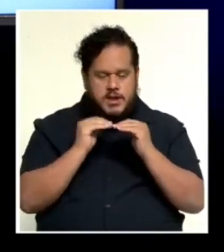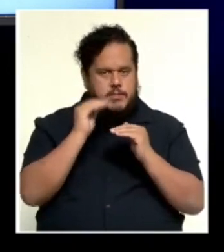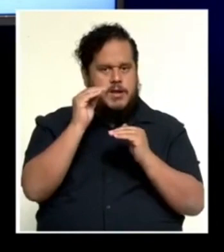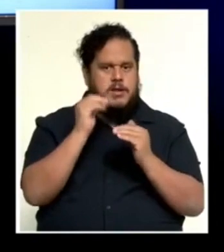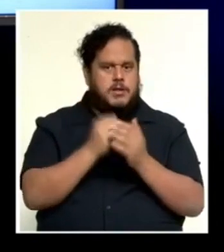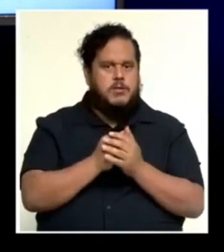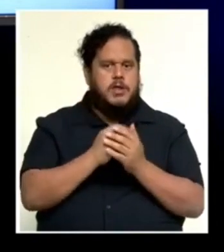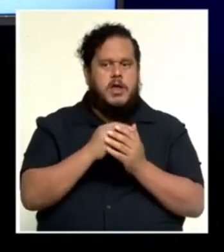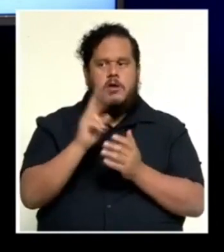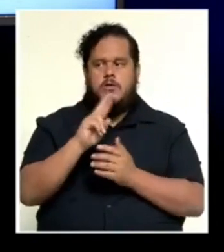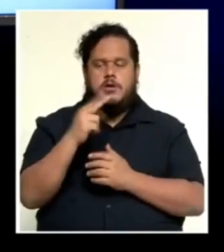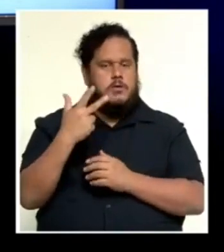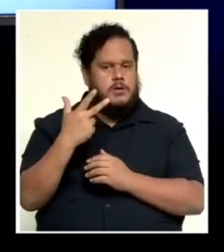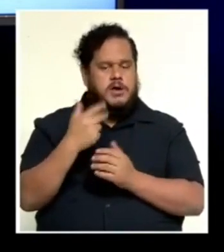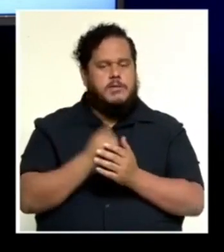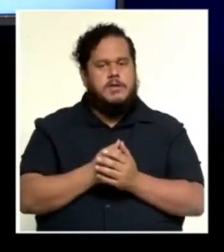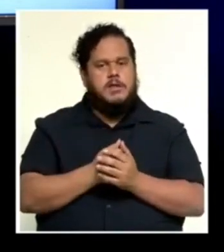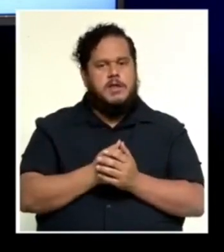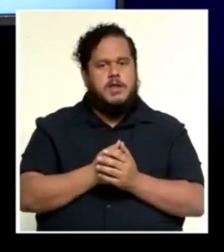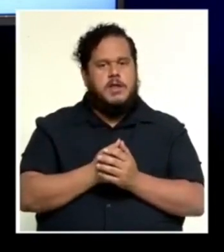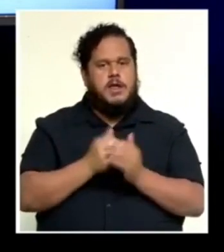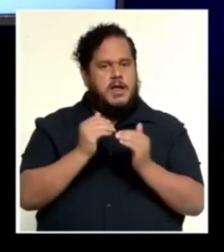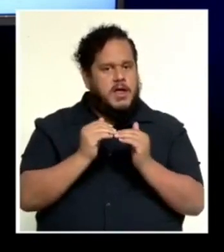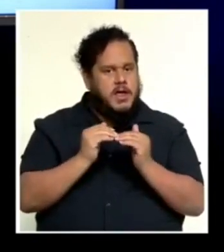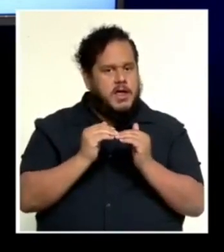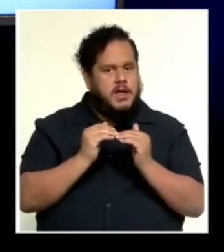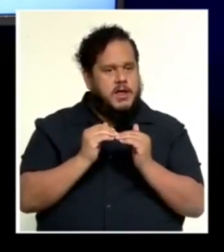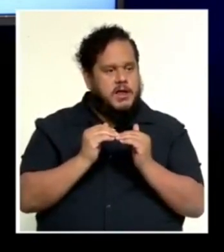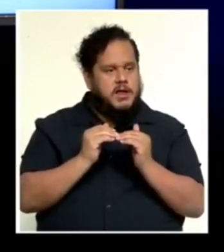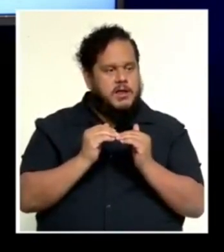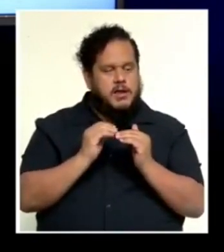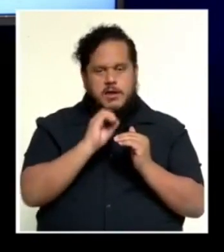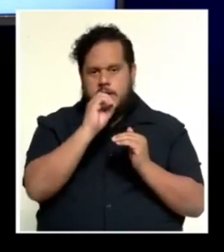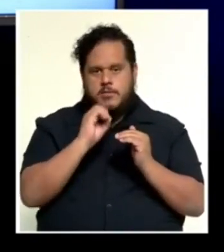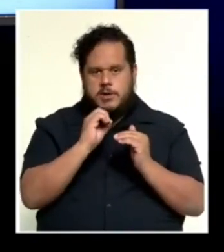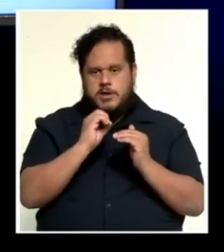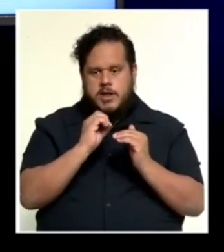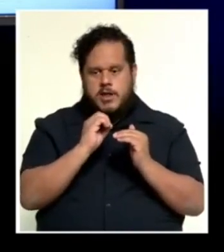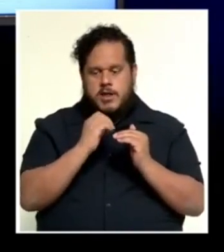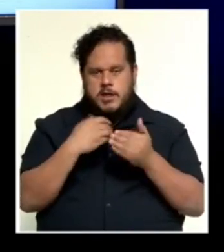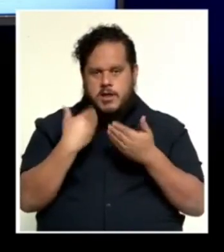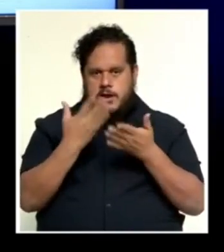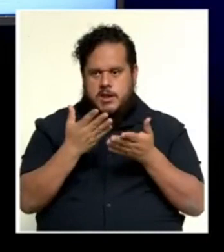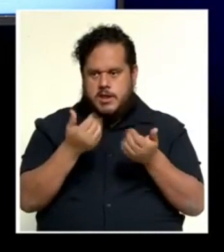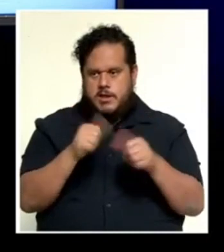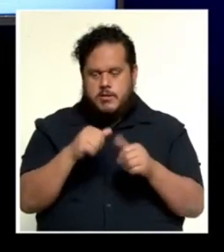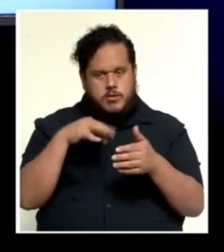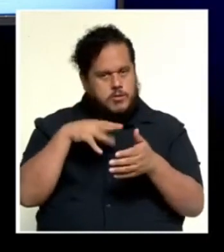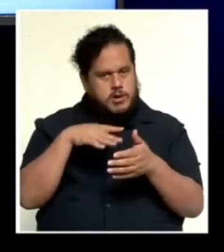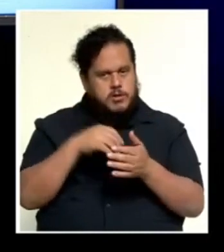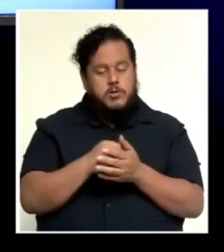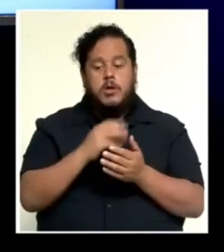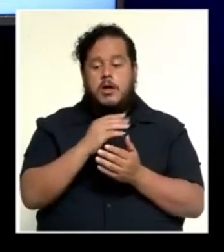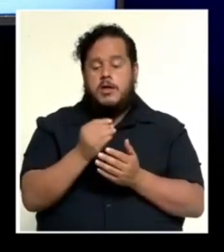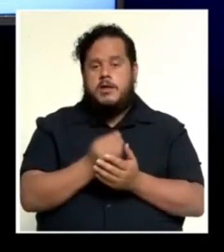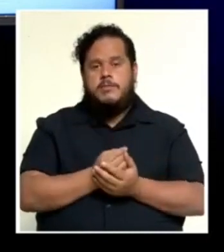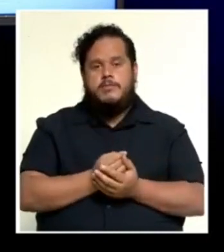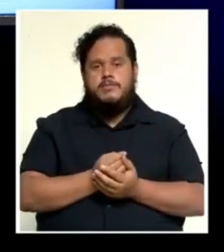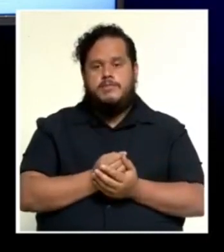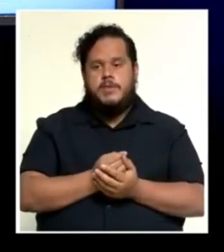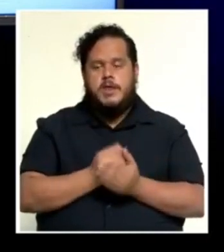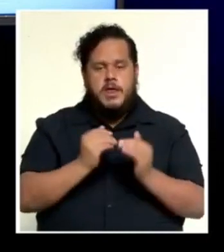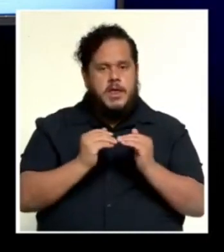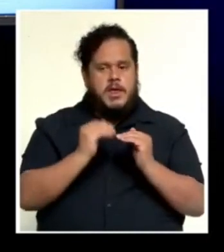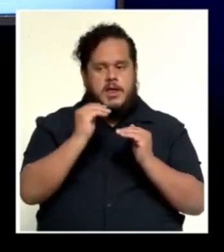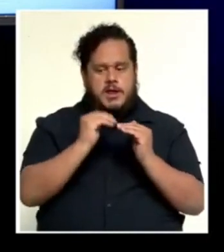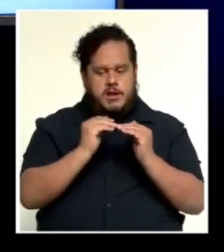Rodrigo Chávez, en el porcentaje que le da de acuerdo con el estudio, y el